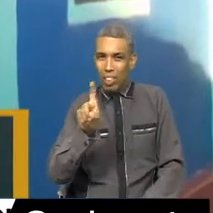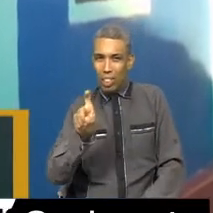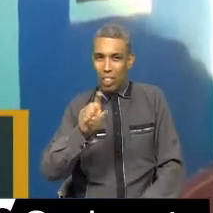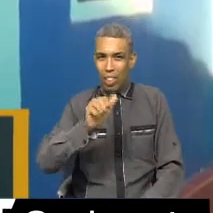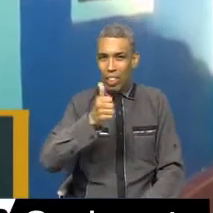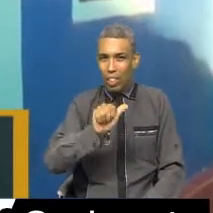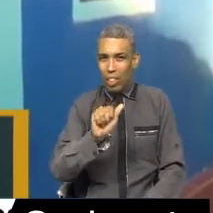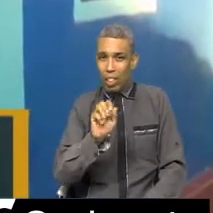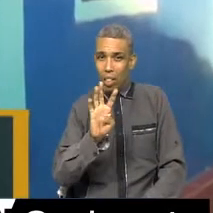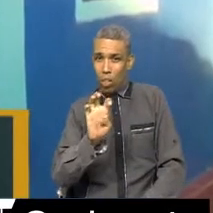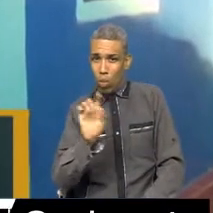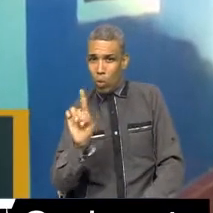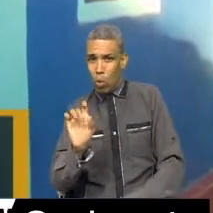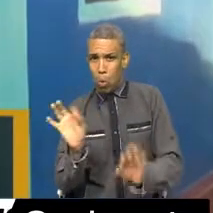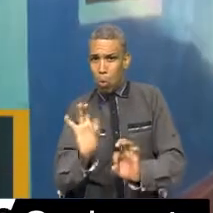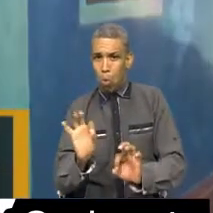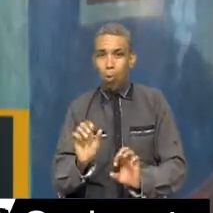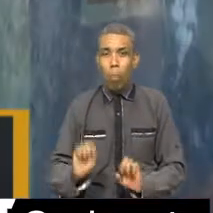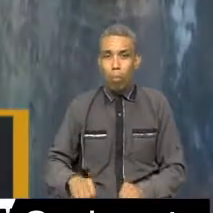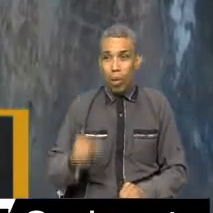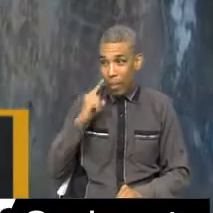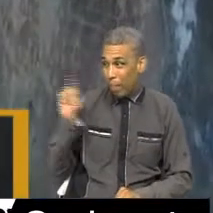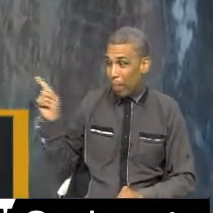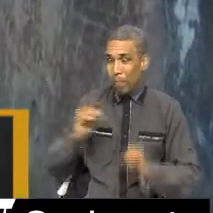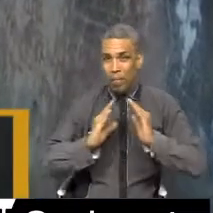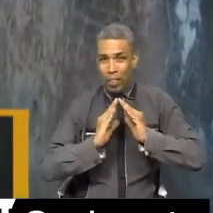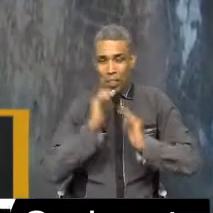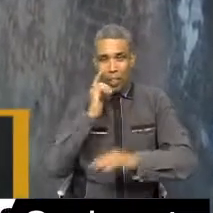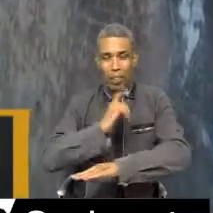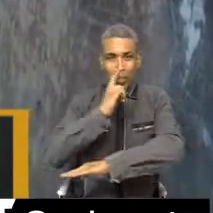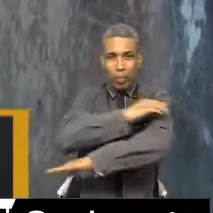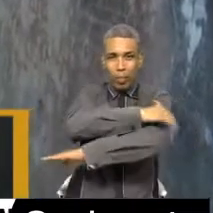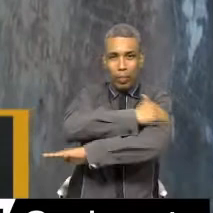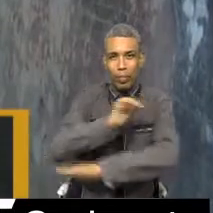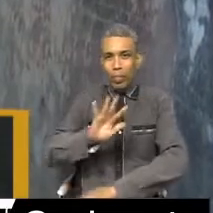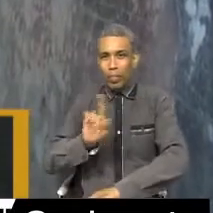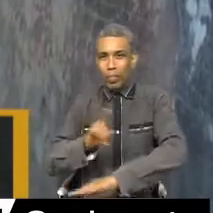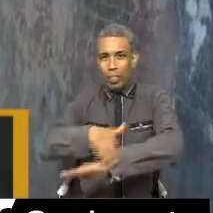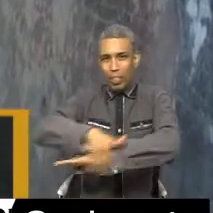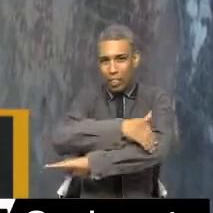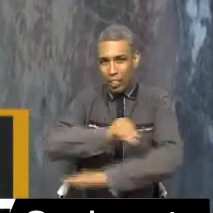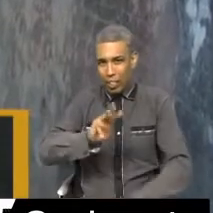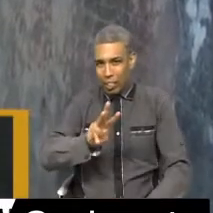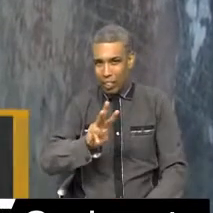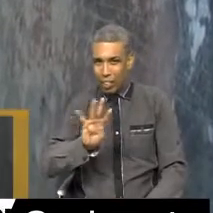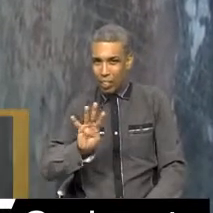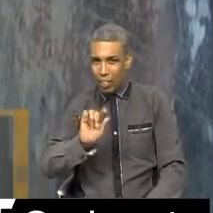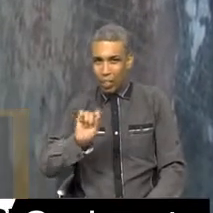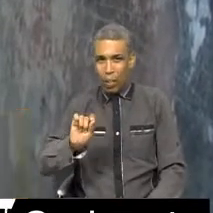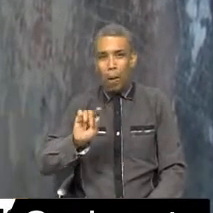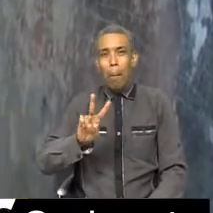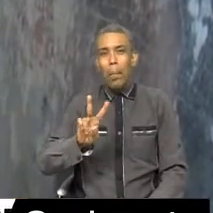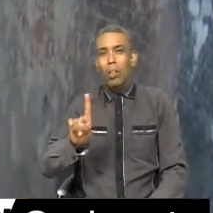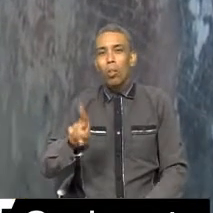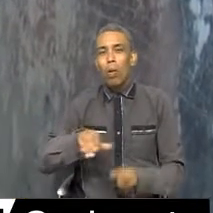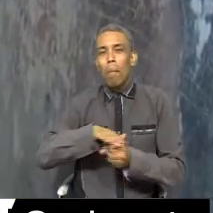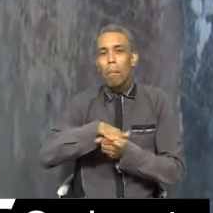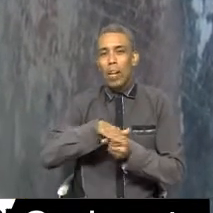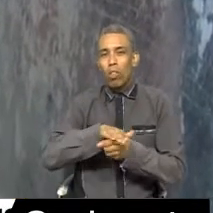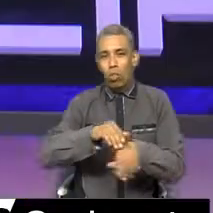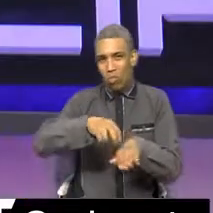321-376-1091 o puede llevarlas a esta vivienda ubicada en la calle 51, número 3421 del barrio Santa Ana.